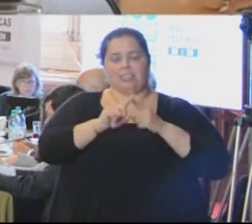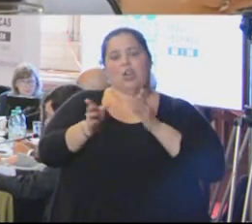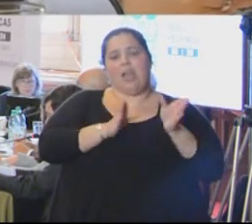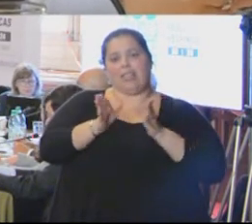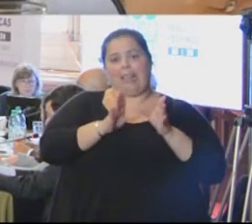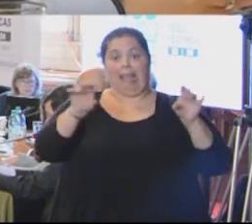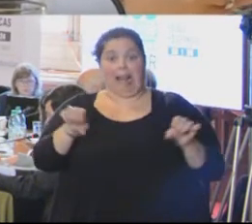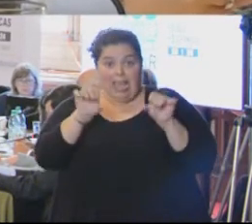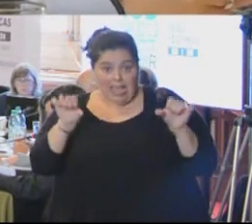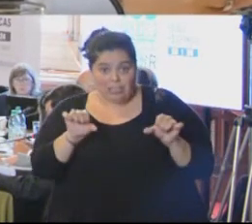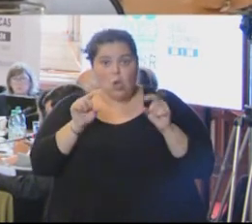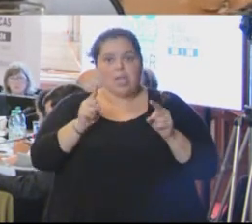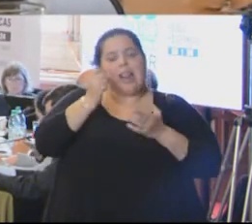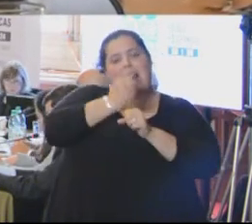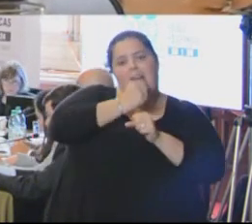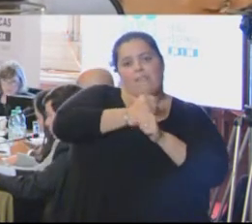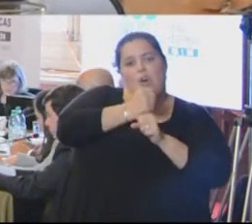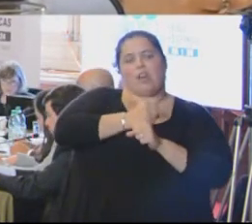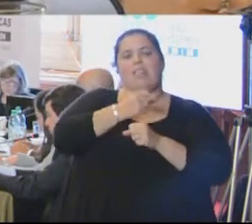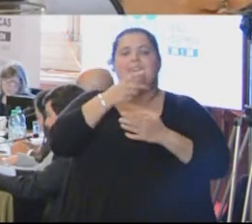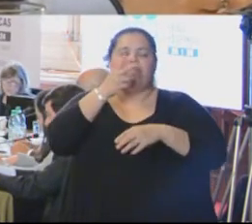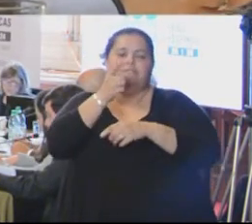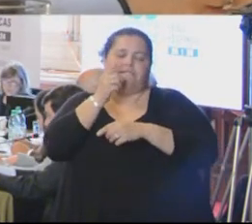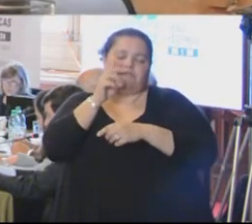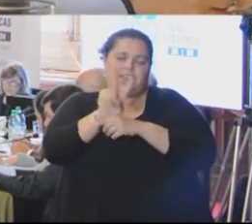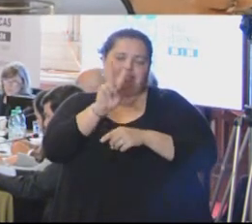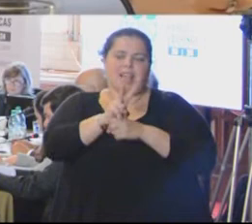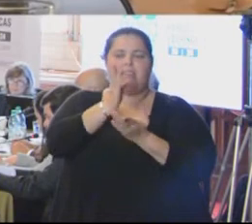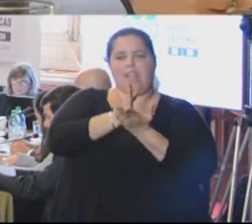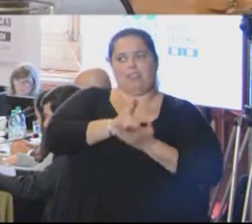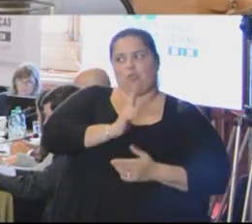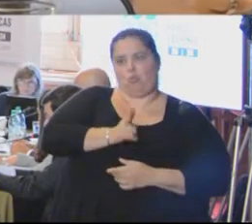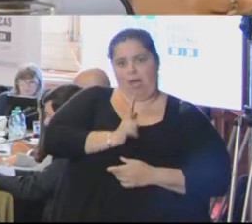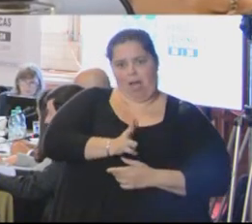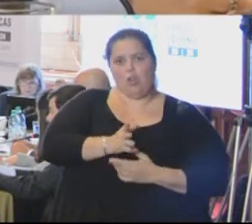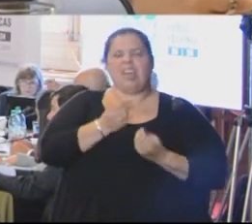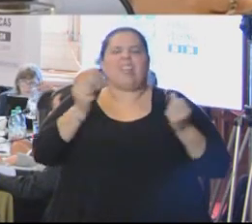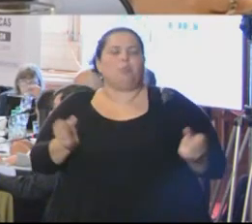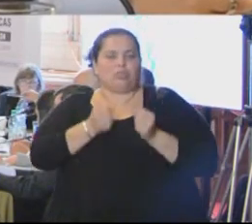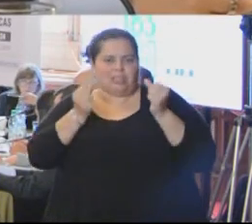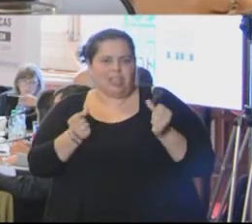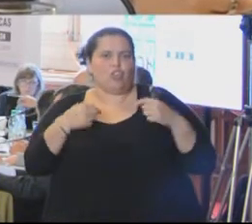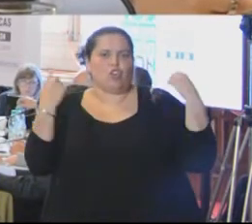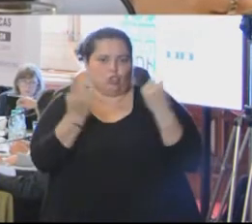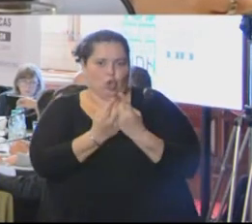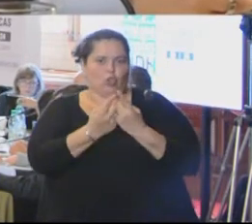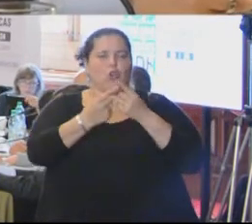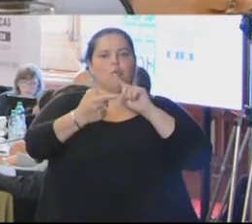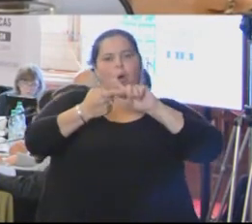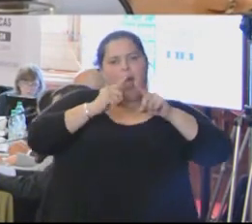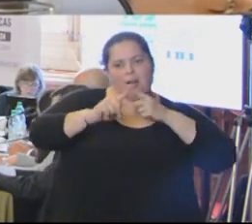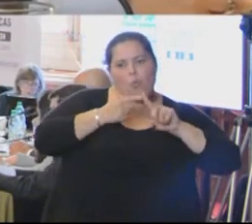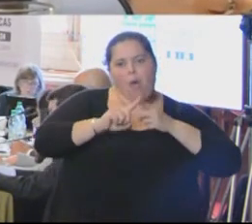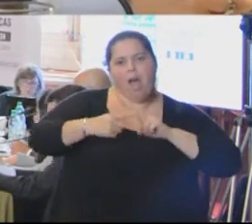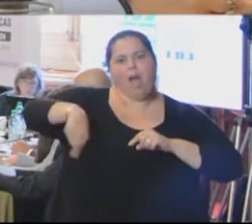y la labor de defensa de derechos humanos. ¿Qué estamos haciendo también? La articulación interna de las diferentes dependencias de